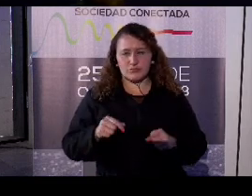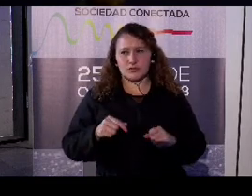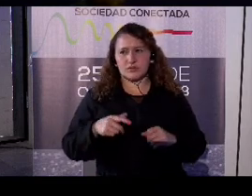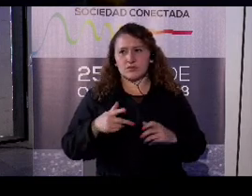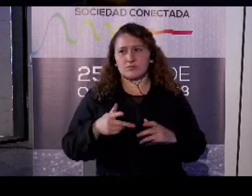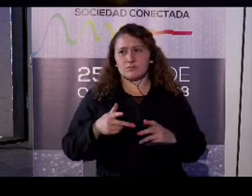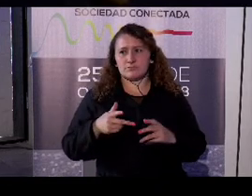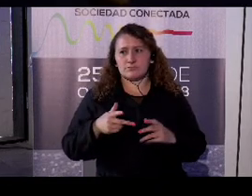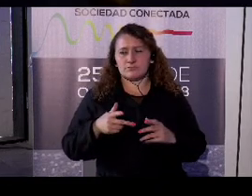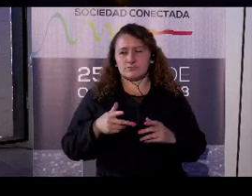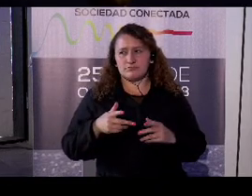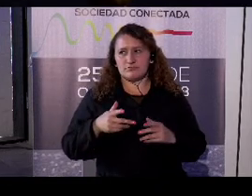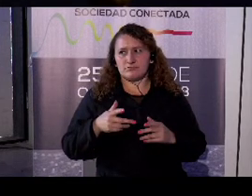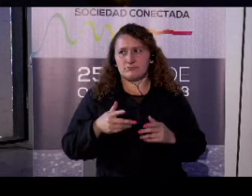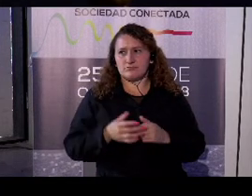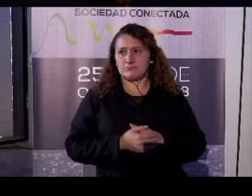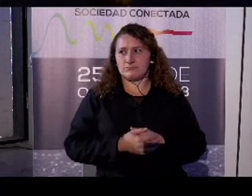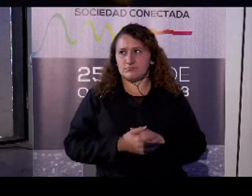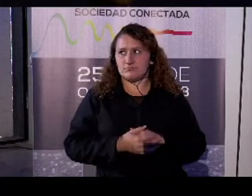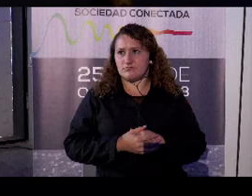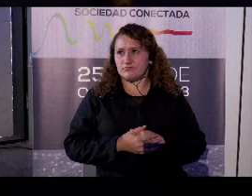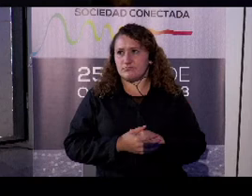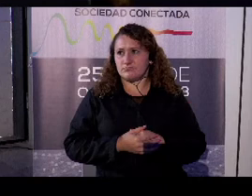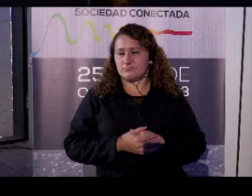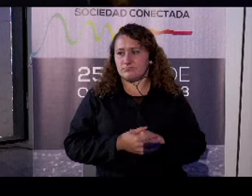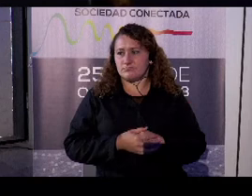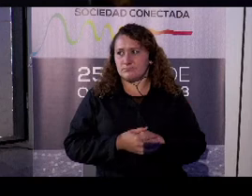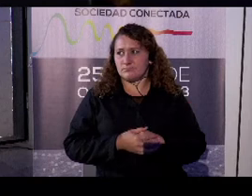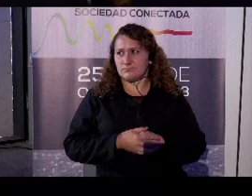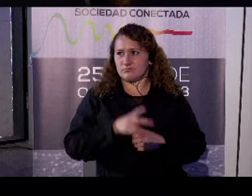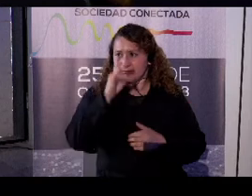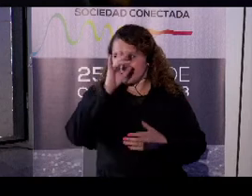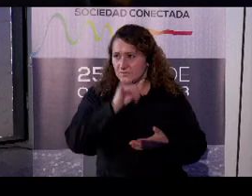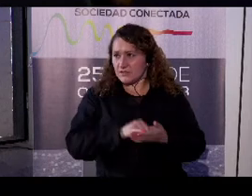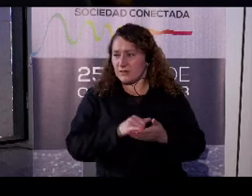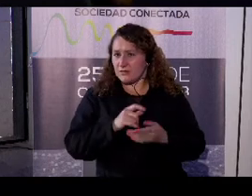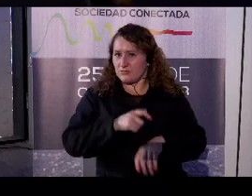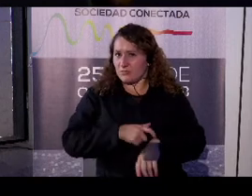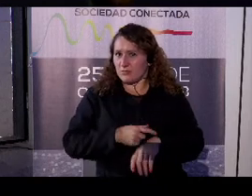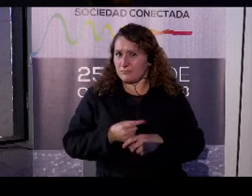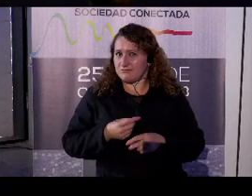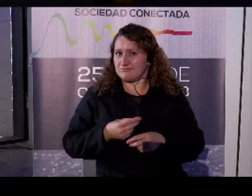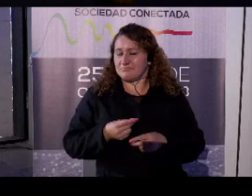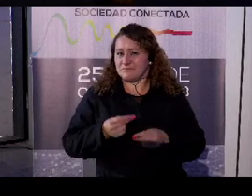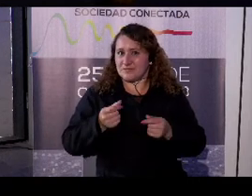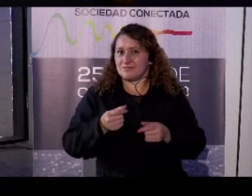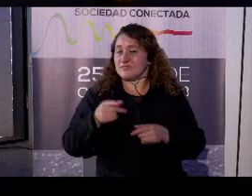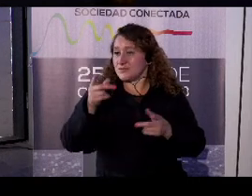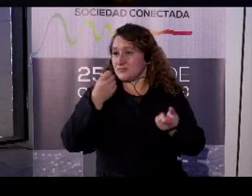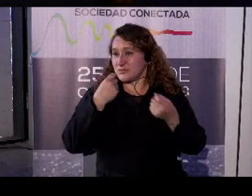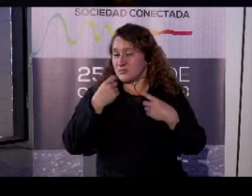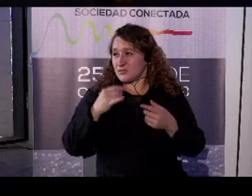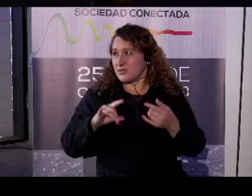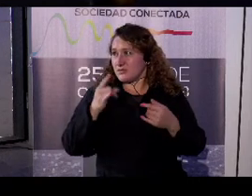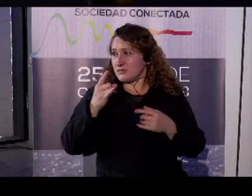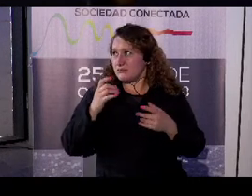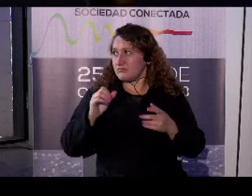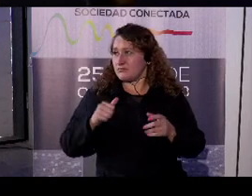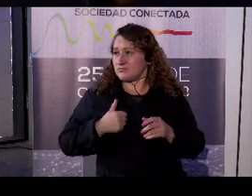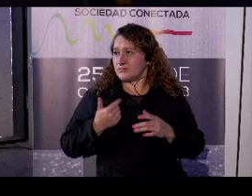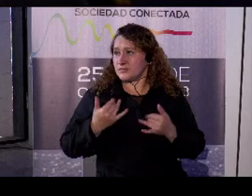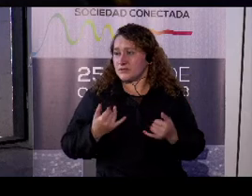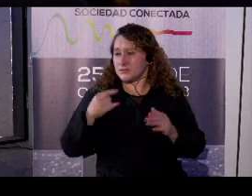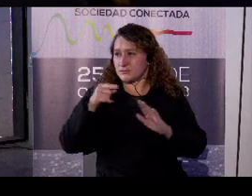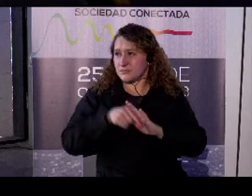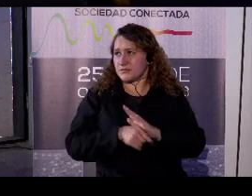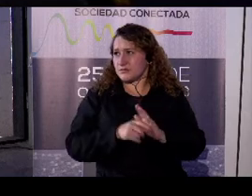en función e creo que me demoré menos de lo que debía pero si tienen preguntas ahorita entramos